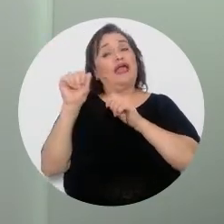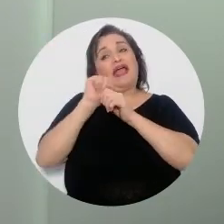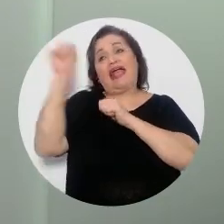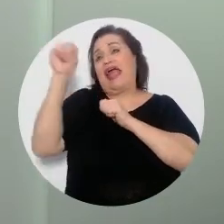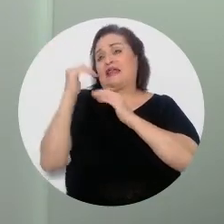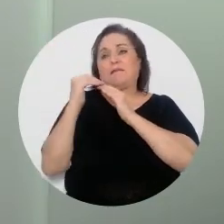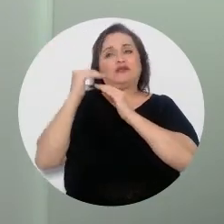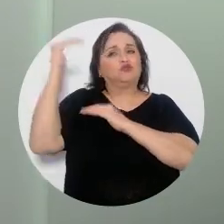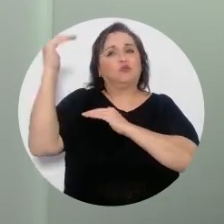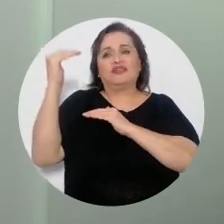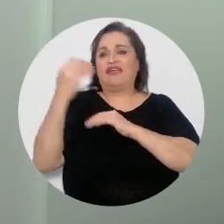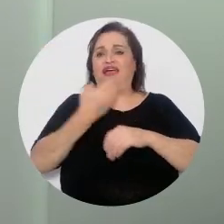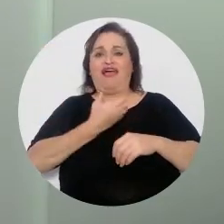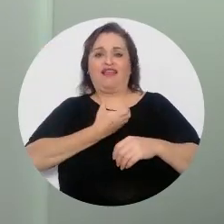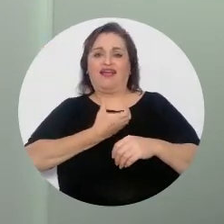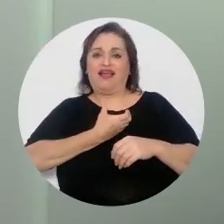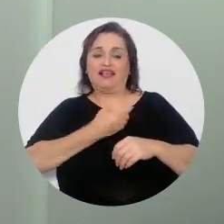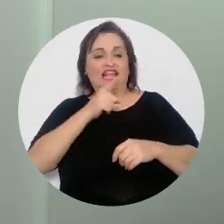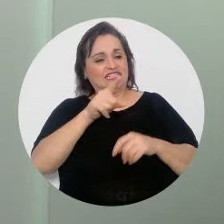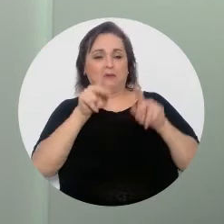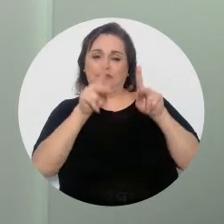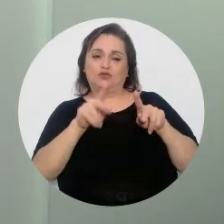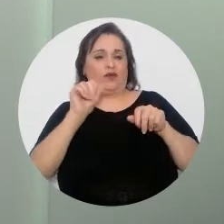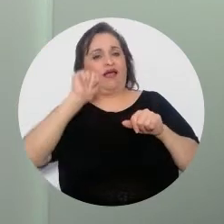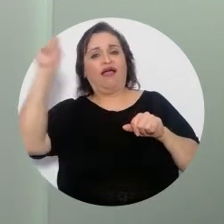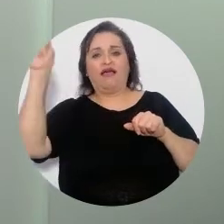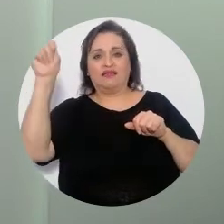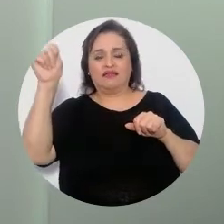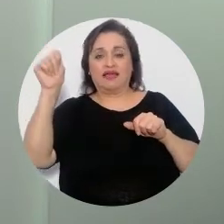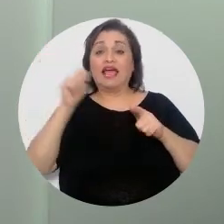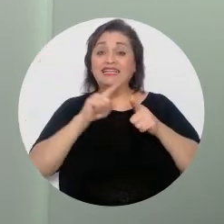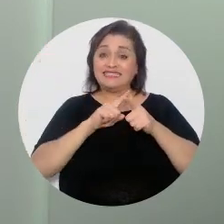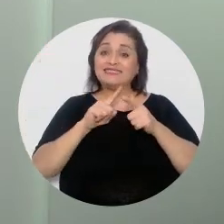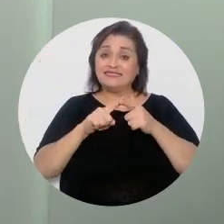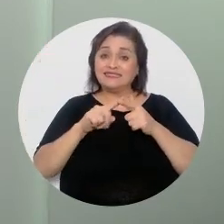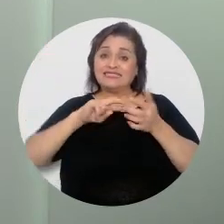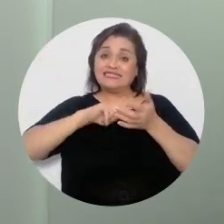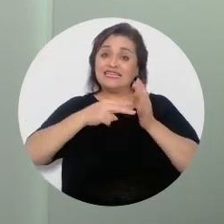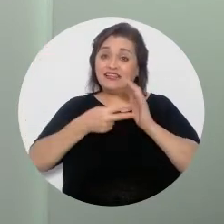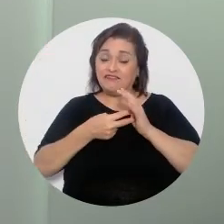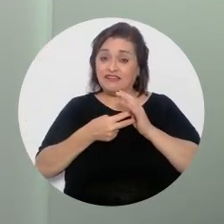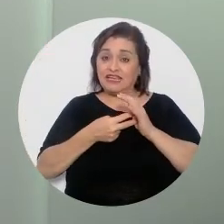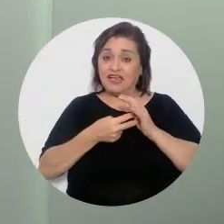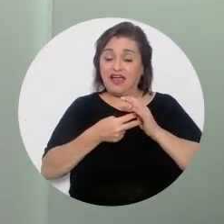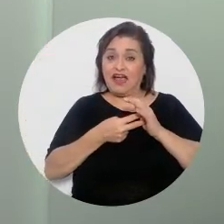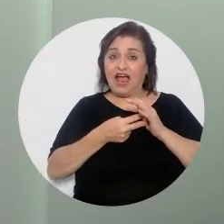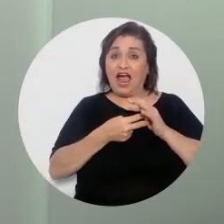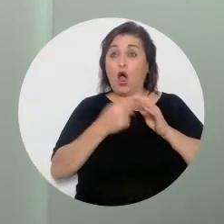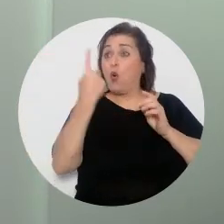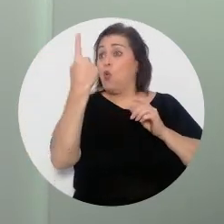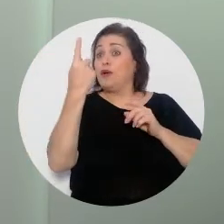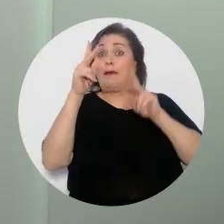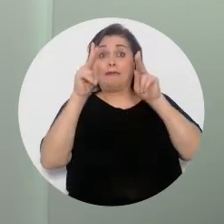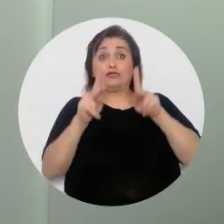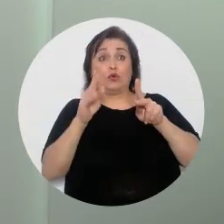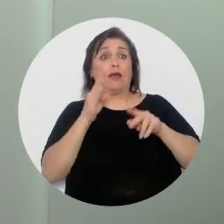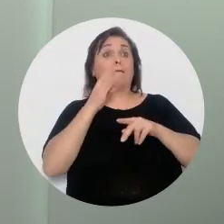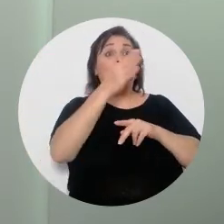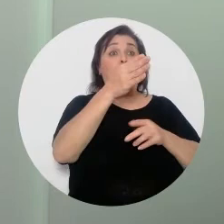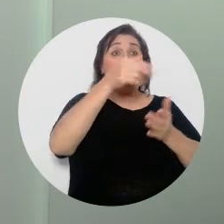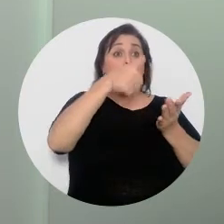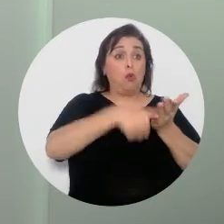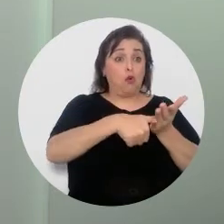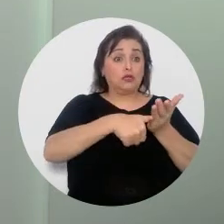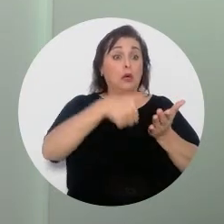cargo, el que gana el puesto del de alcalde, pues esa persona queda electo, ¿verdad? Entonces, ¿qué quiere decir esto? Llevándolo al límite, si solo